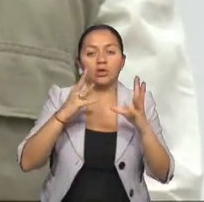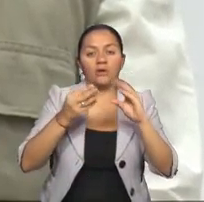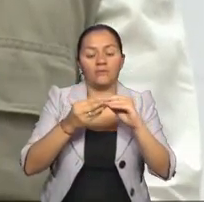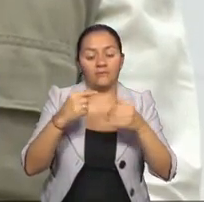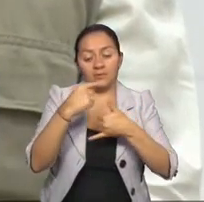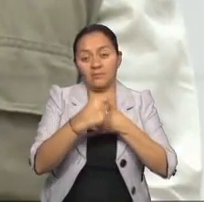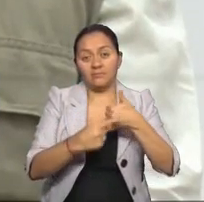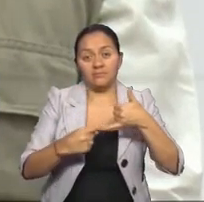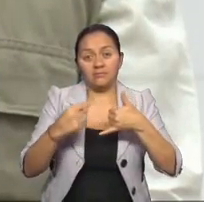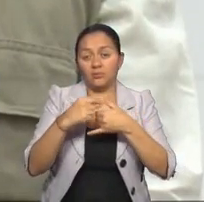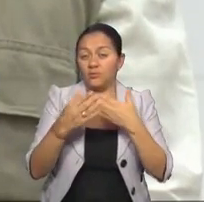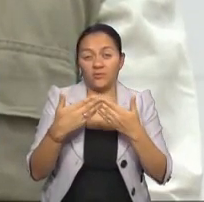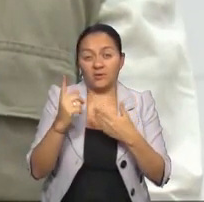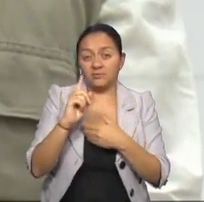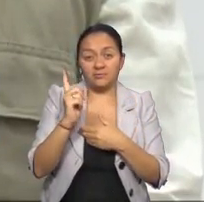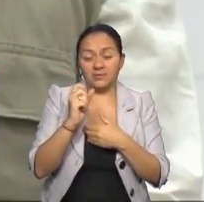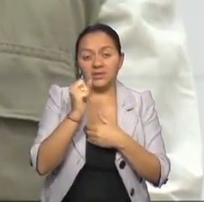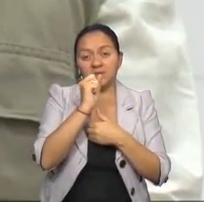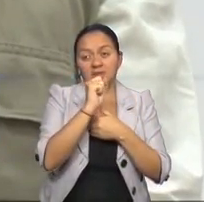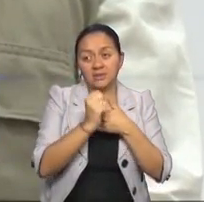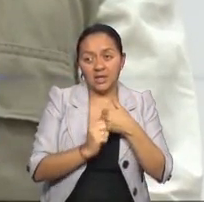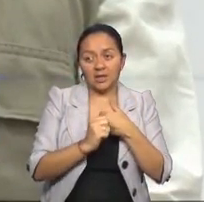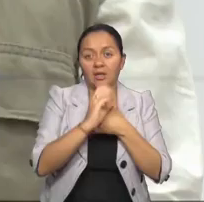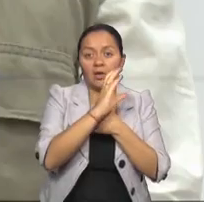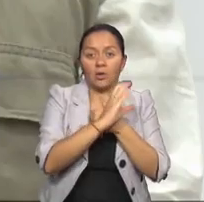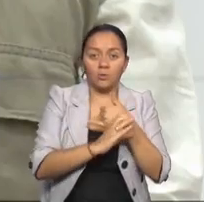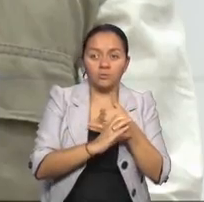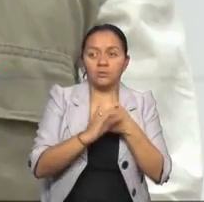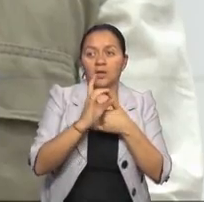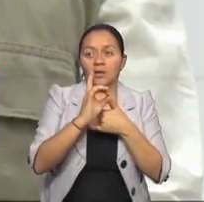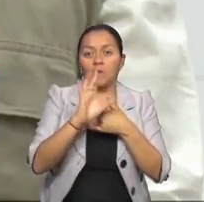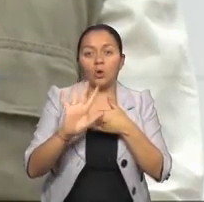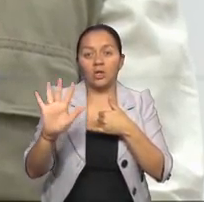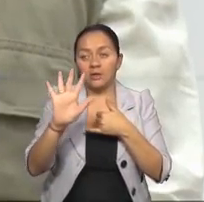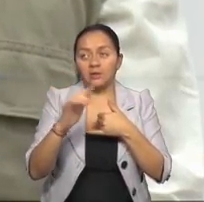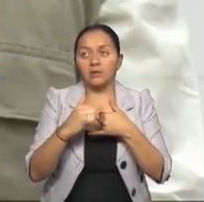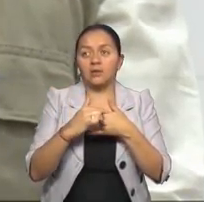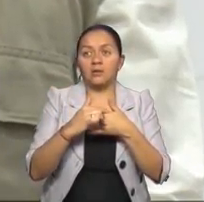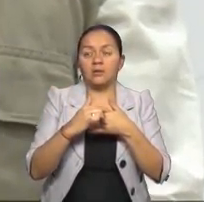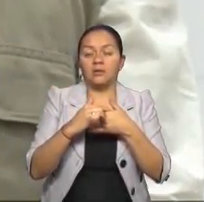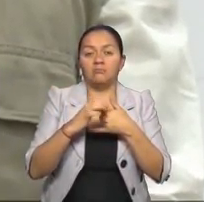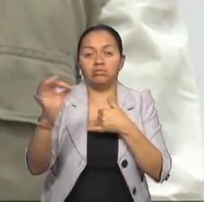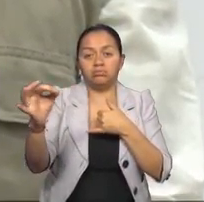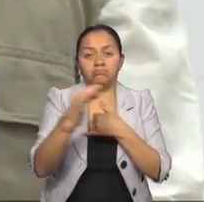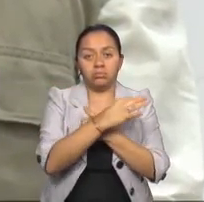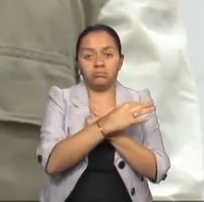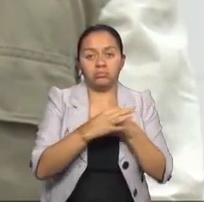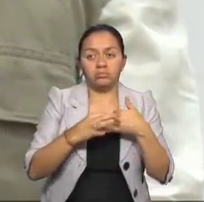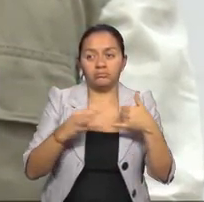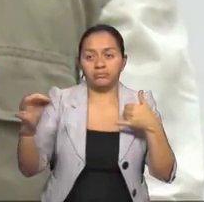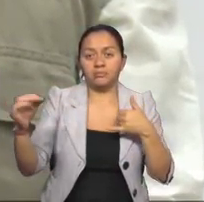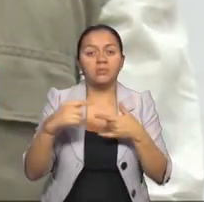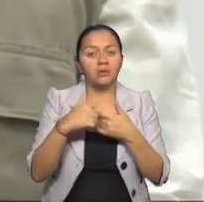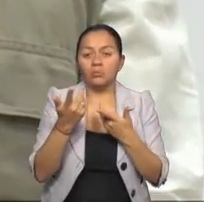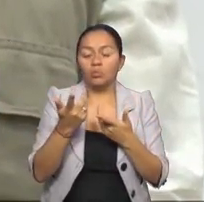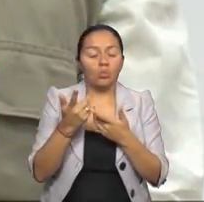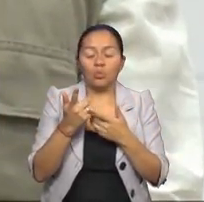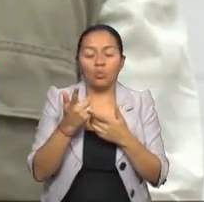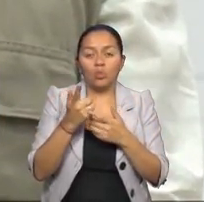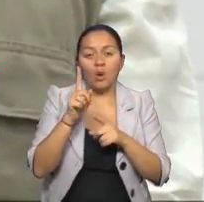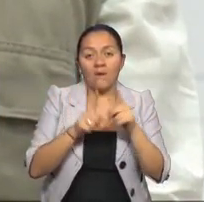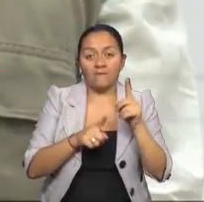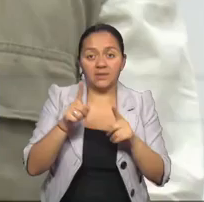compleja muy compleja hay lugares en donde llegar a una cabecera municipal